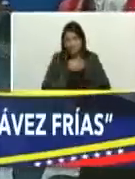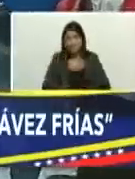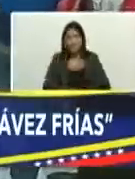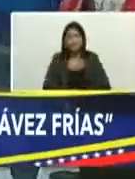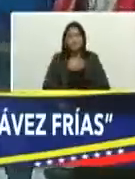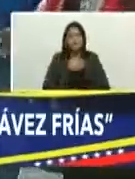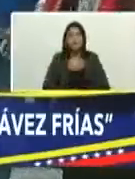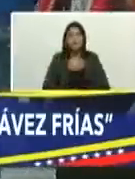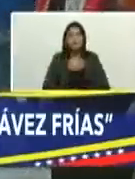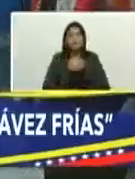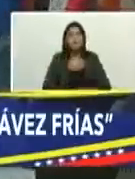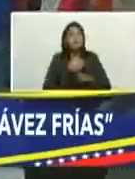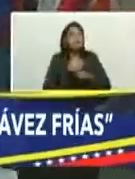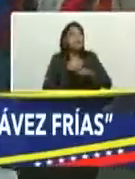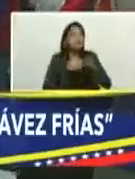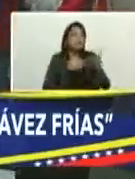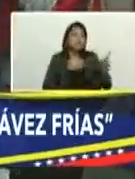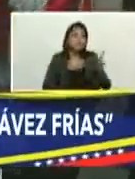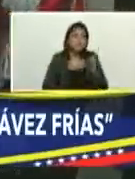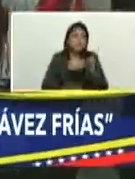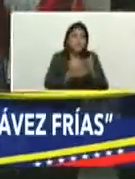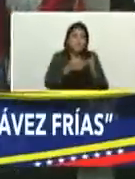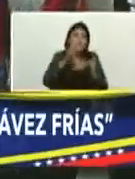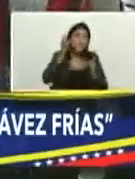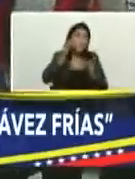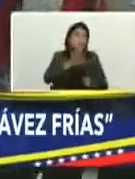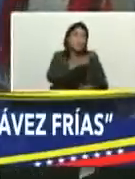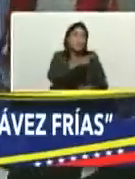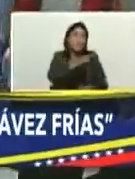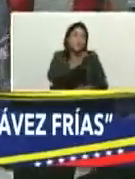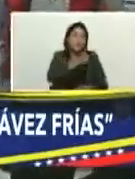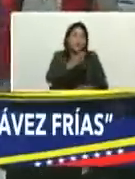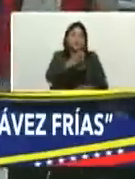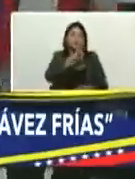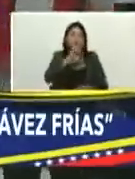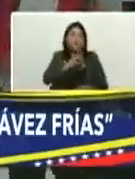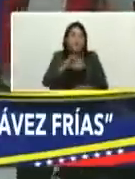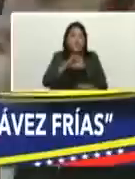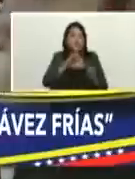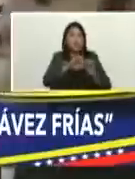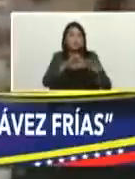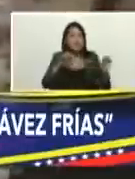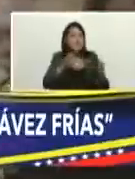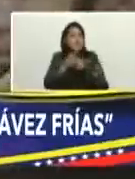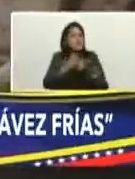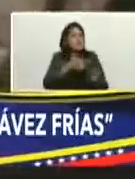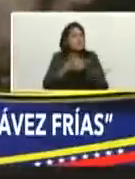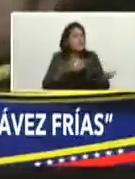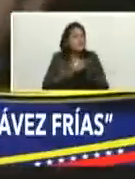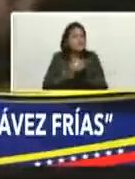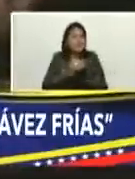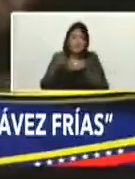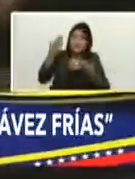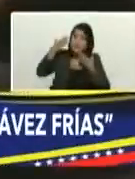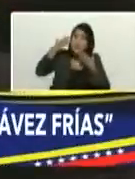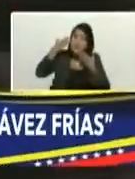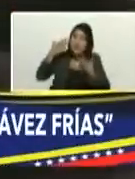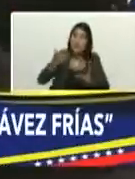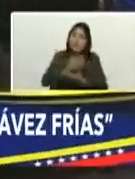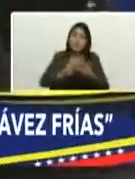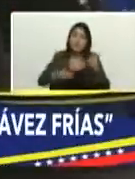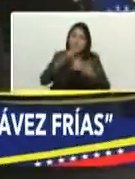vamos a escuchar a ver qué nos dice aquí la jefa de la zona educativa, Bersabe Gandica. Bueno, presidente, un saludo bolivariano